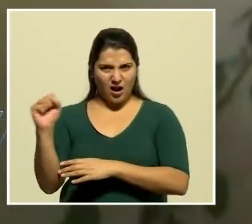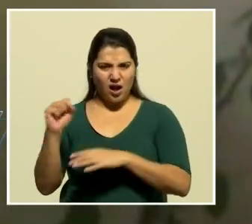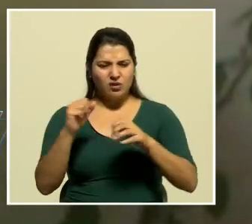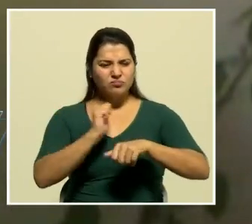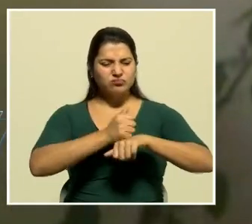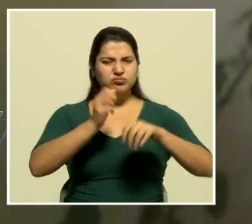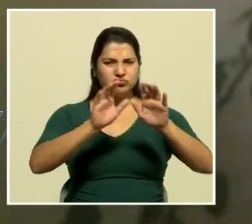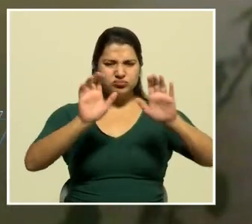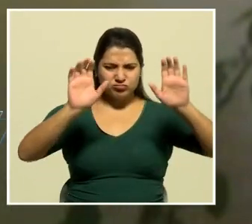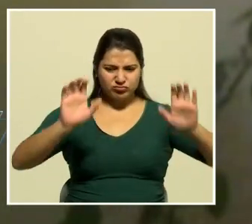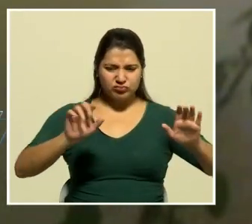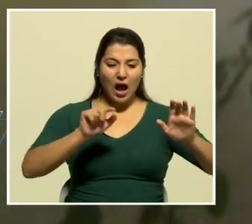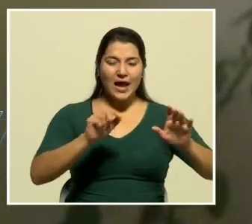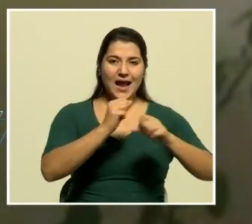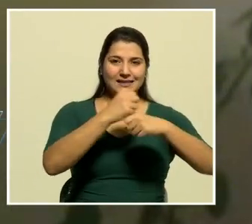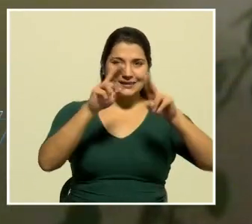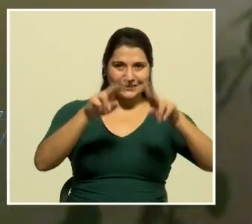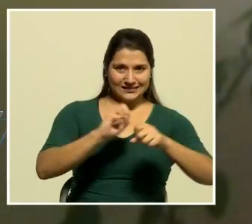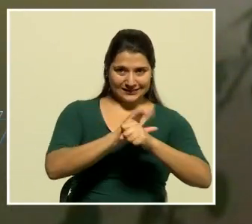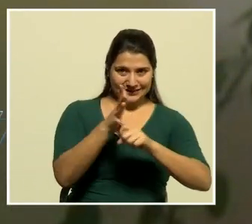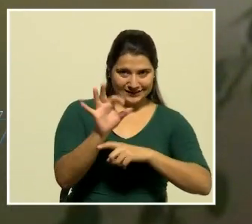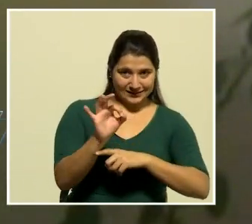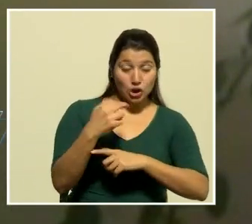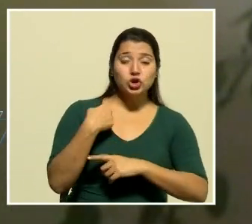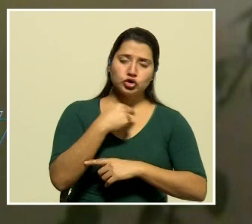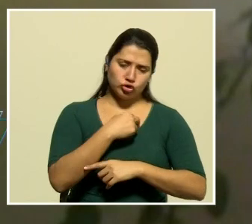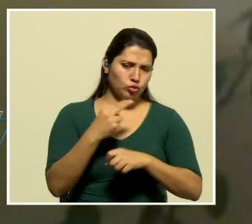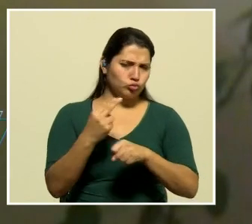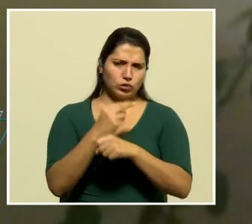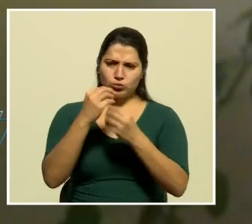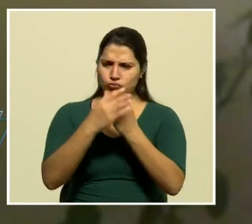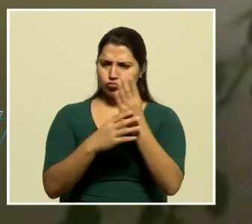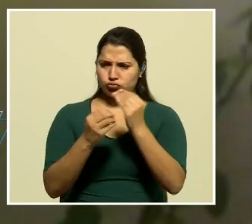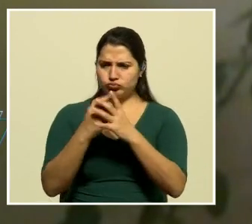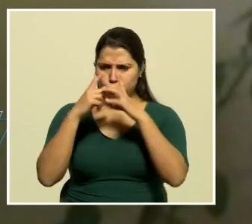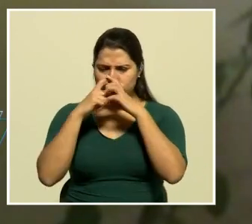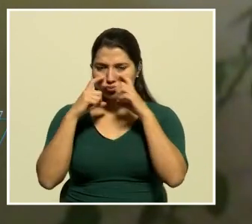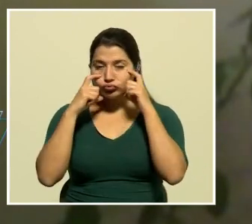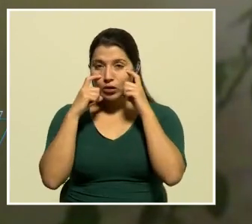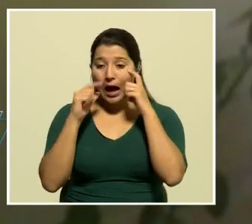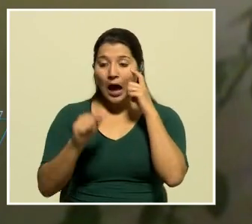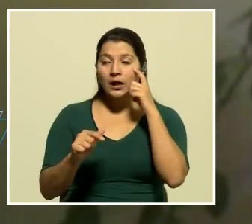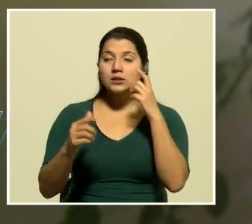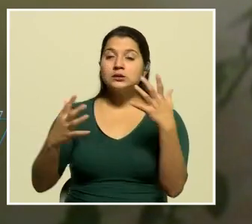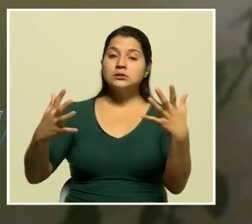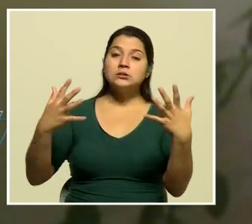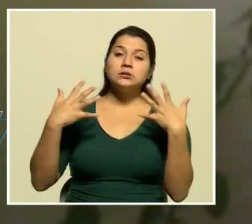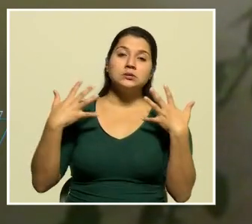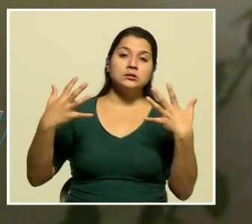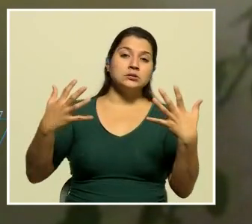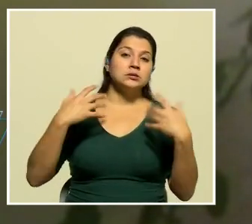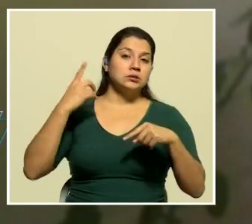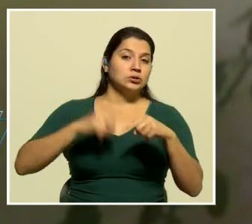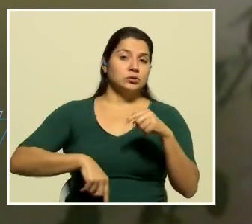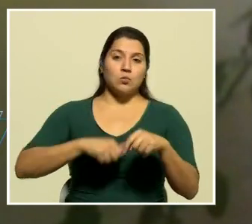careta, ahí afuera durante 5 minutos y es un calor insoportable. De verdad, los médicos,